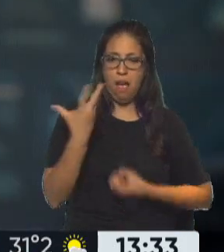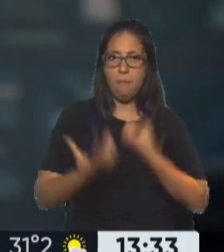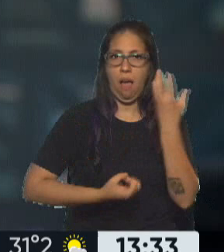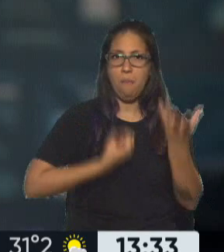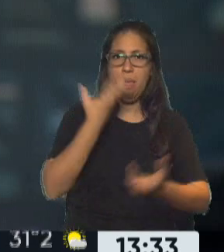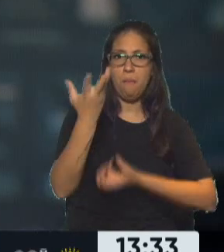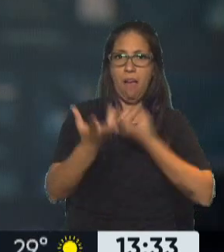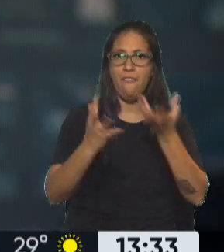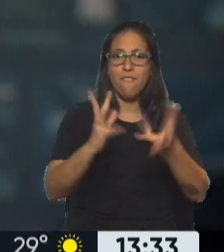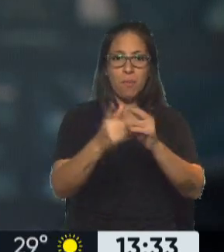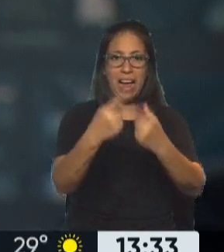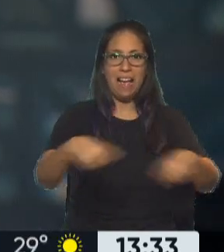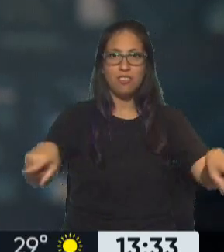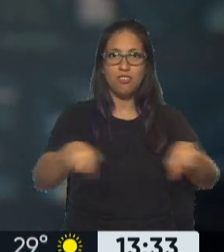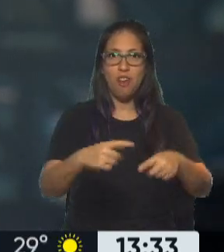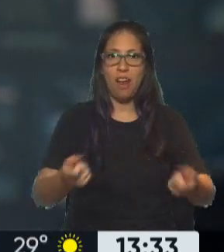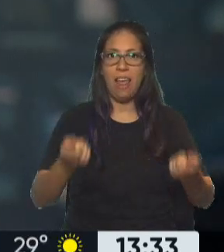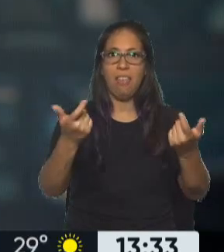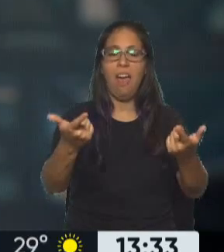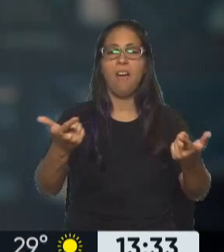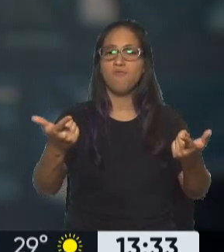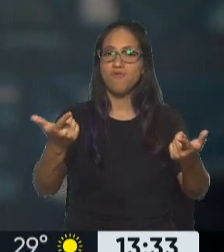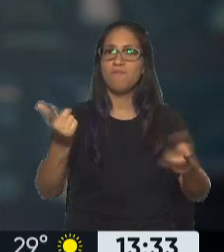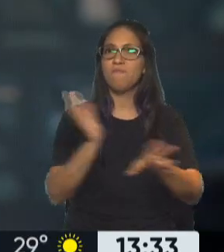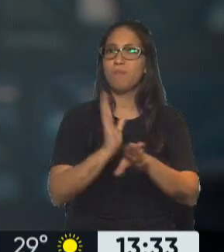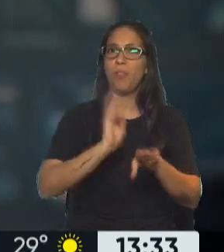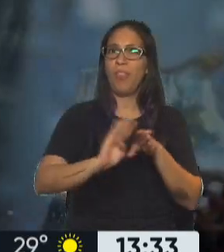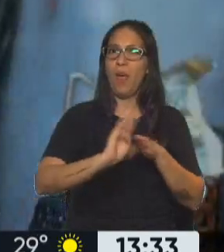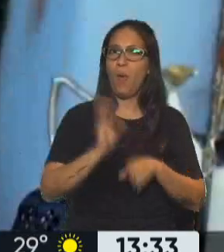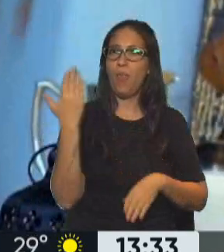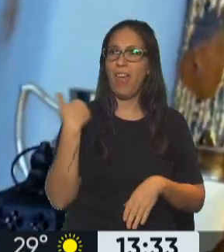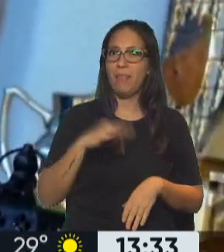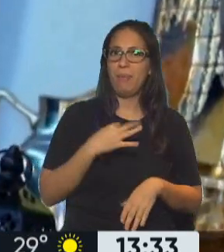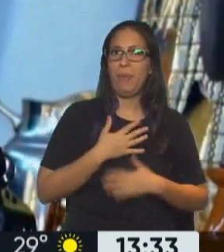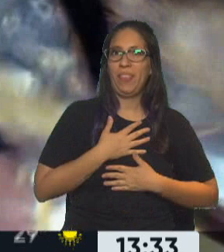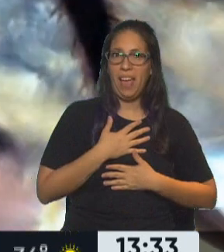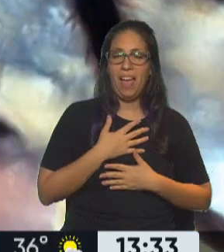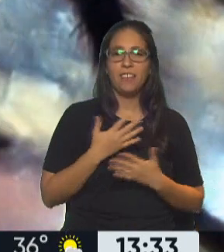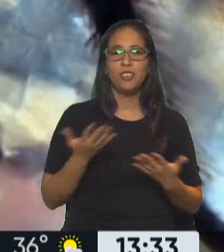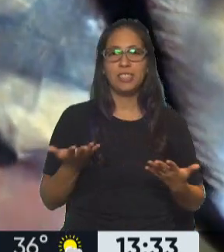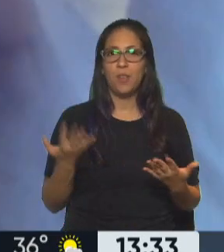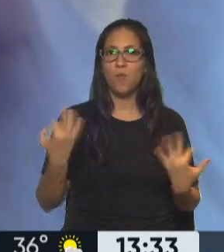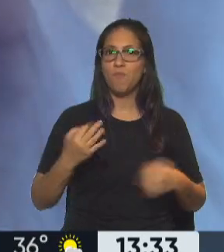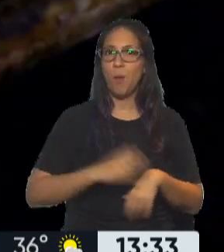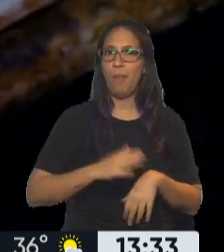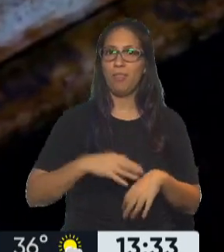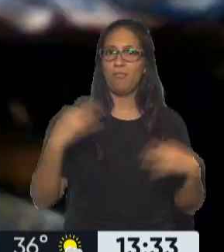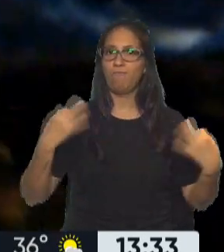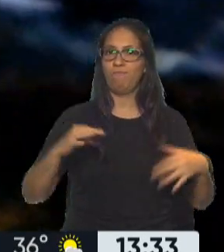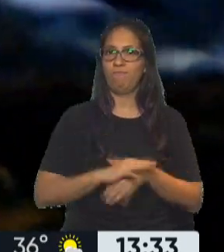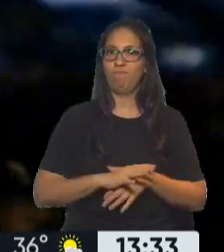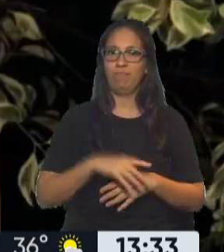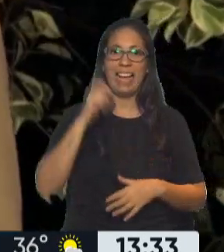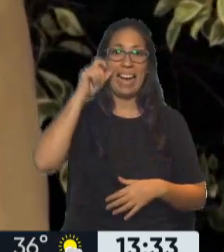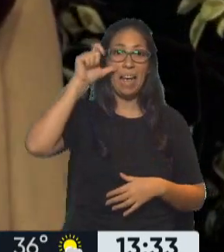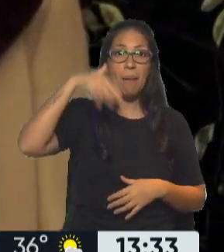que también es una deuda pendiente de alguna manera en mi carrera, así que es muy buen momento. Gema surge